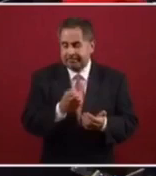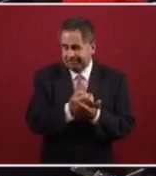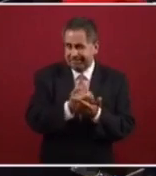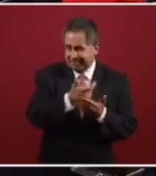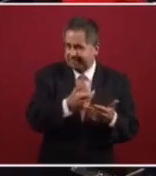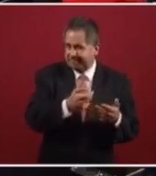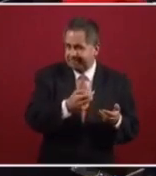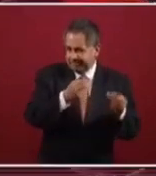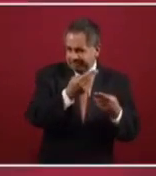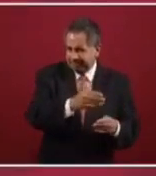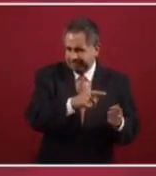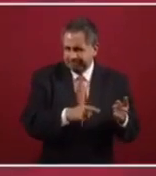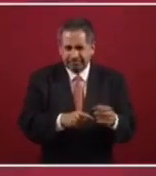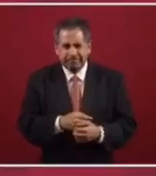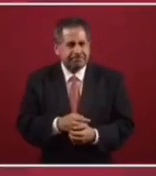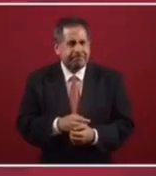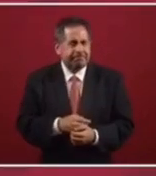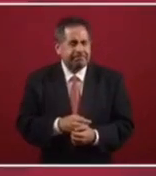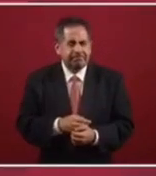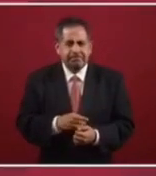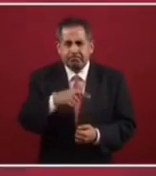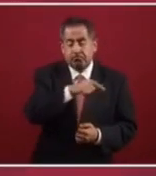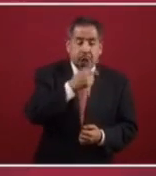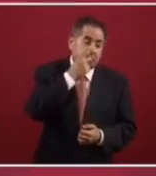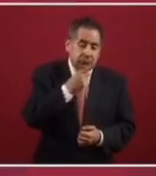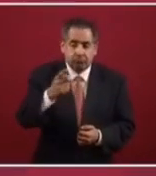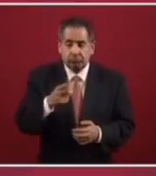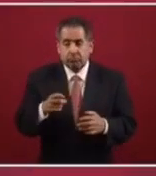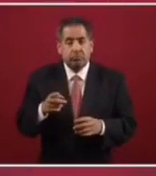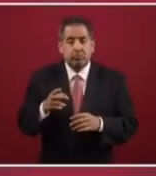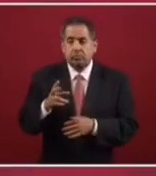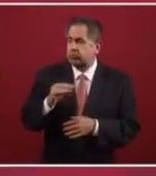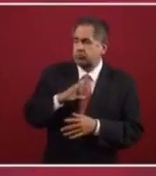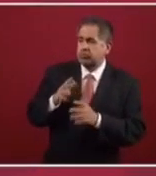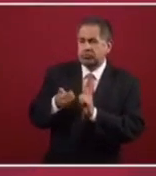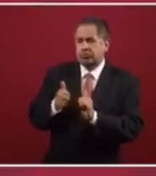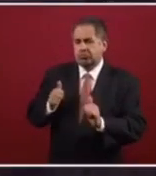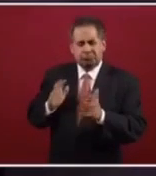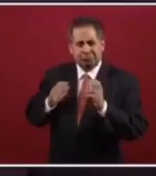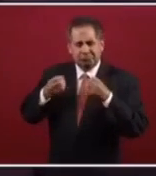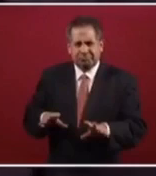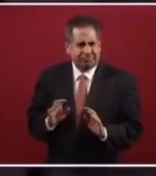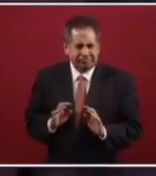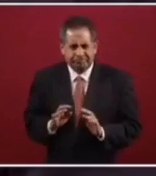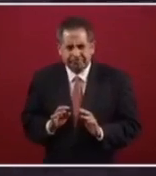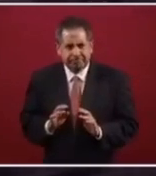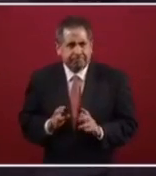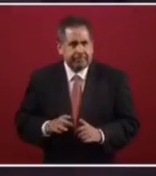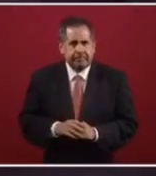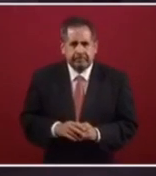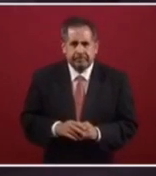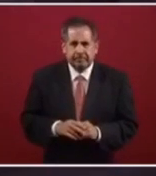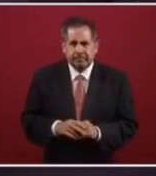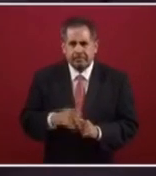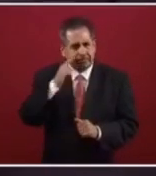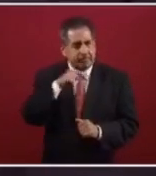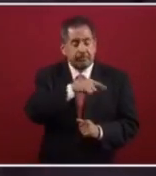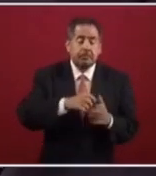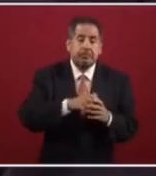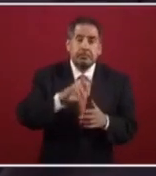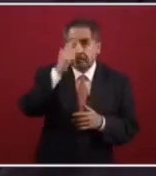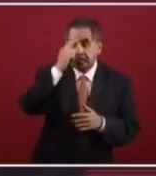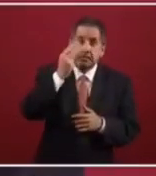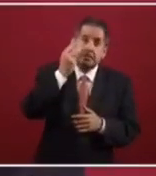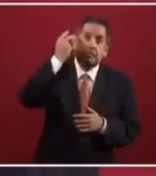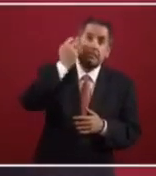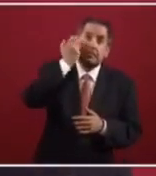financieras están sosteniendo de que no hay recesión. Es la apuesta de los nostálgicos